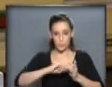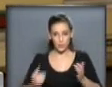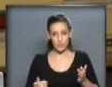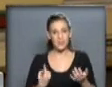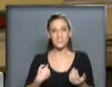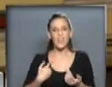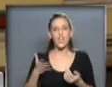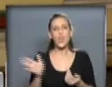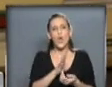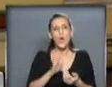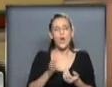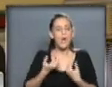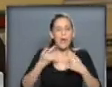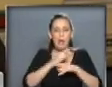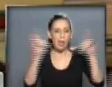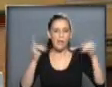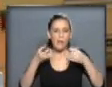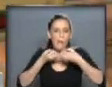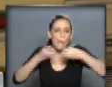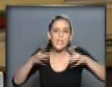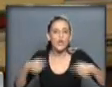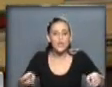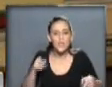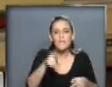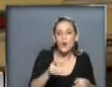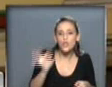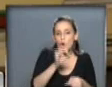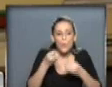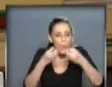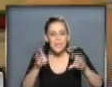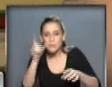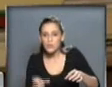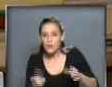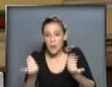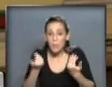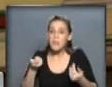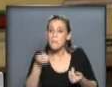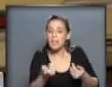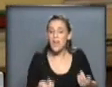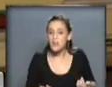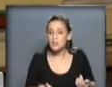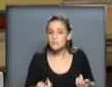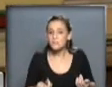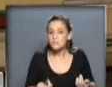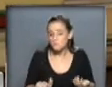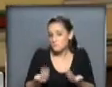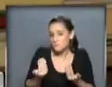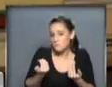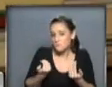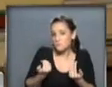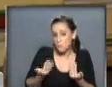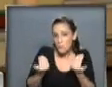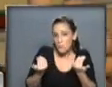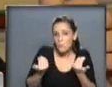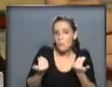impunidad. Garantiza que hoy vos, yo o cualquier persona se la pueda matar, se pueda